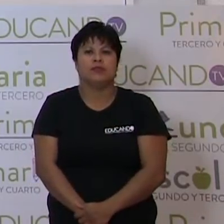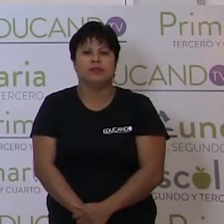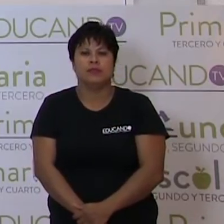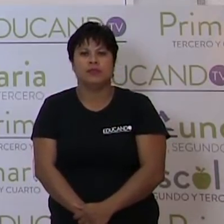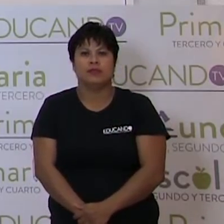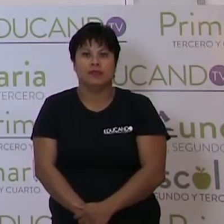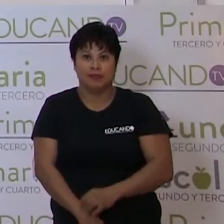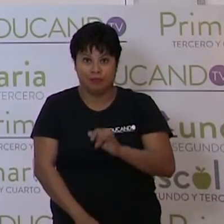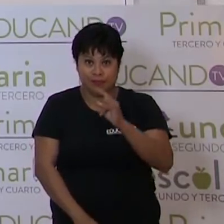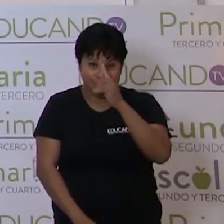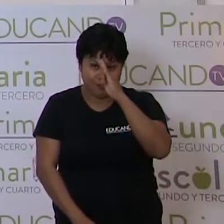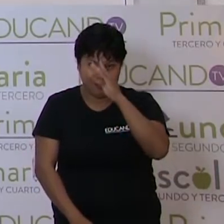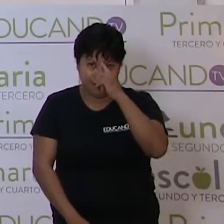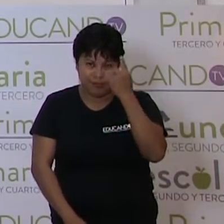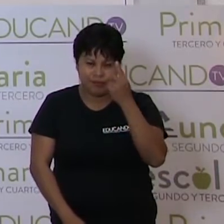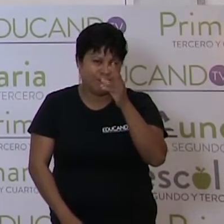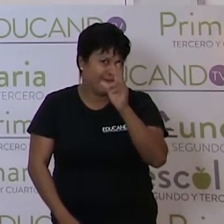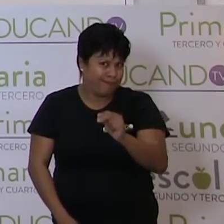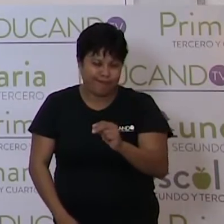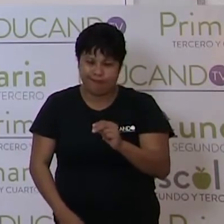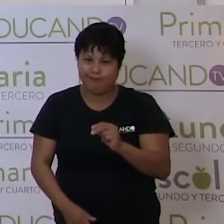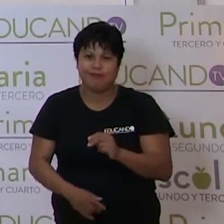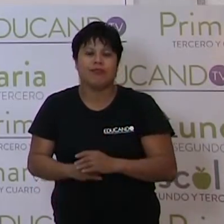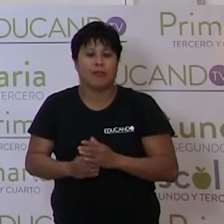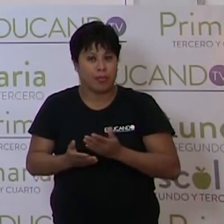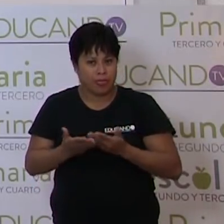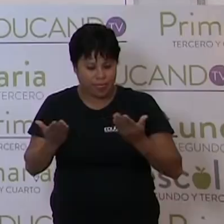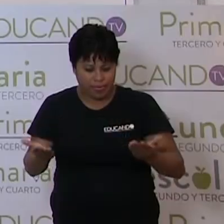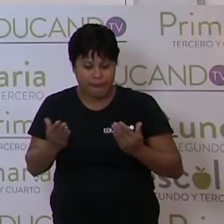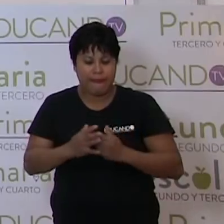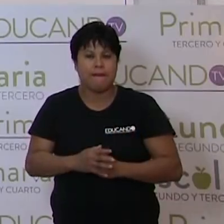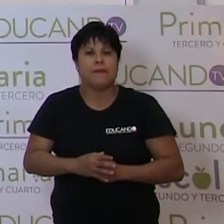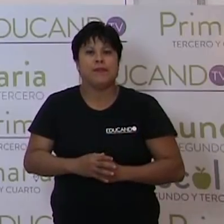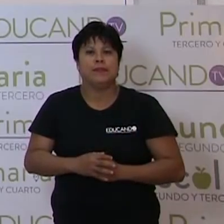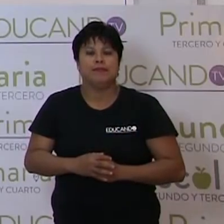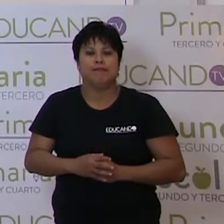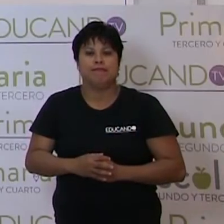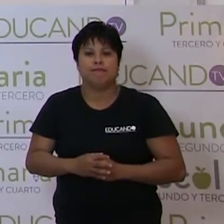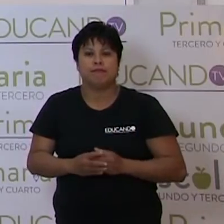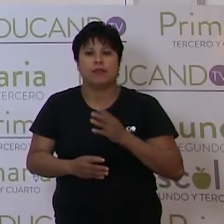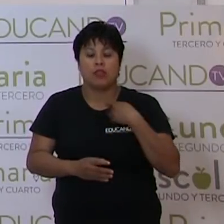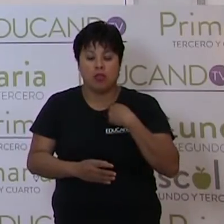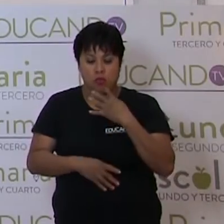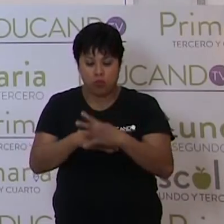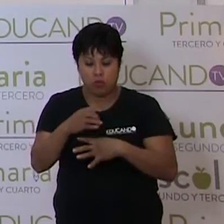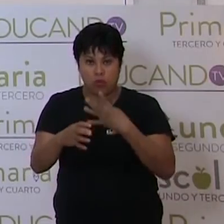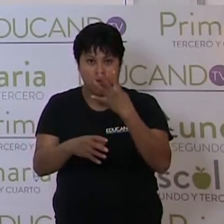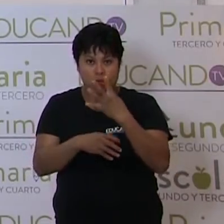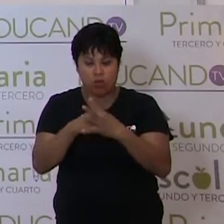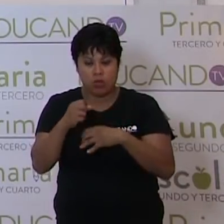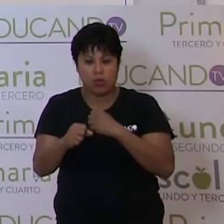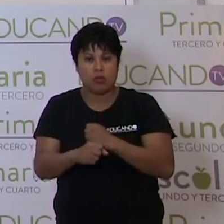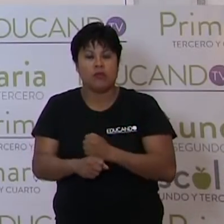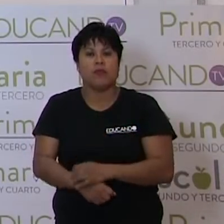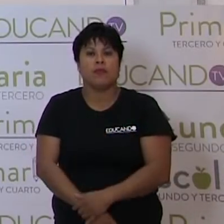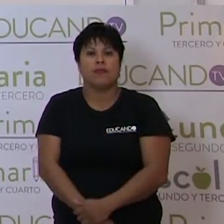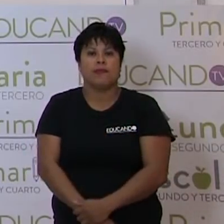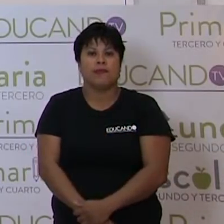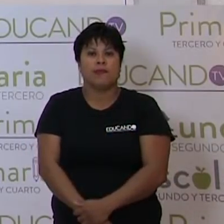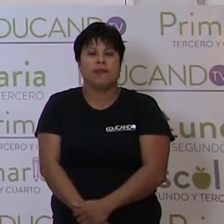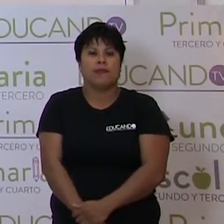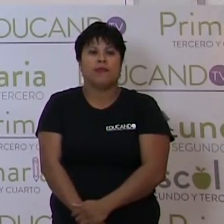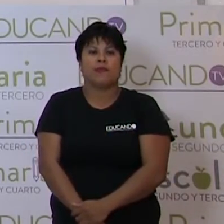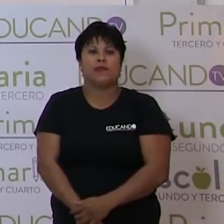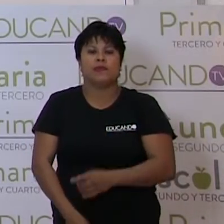¿Verdad que parece fácil, pero no lo es? Ahora sí. A los 4 años, ¿qué palabra puedo utilizar